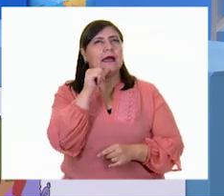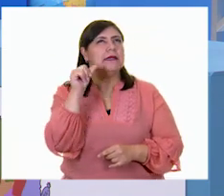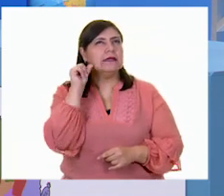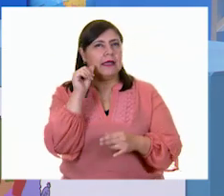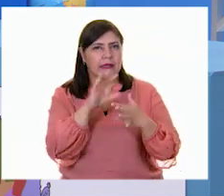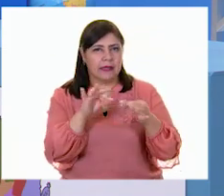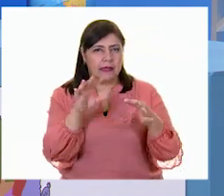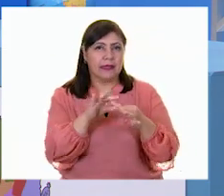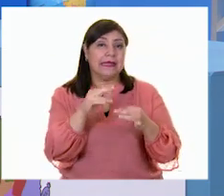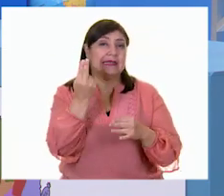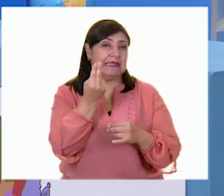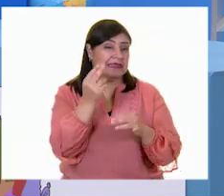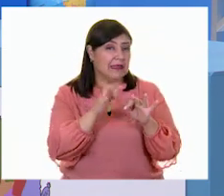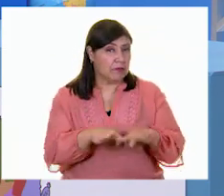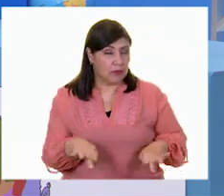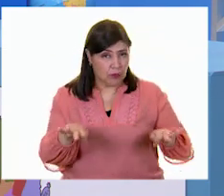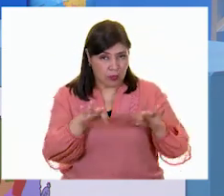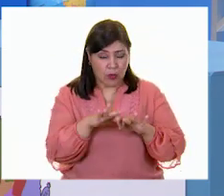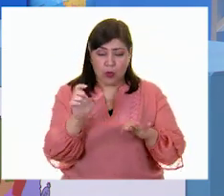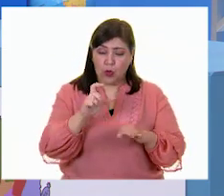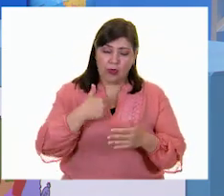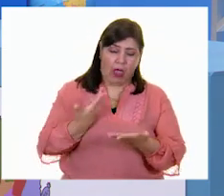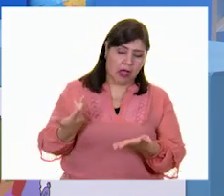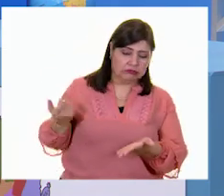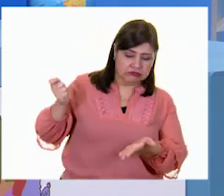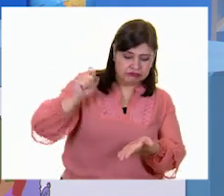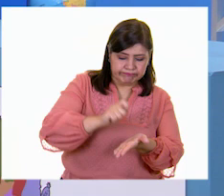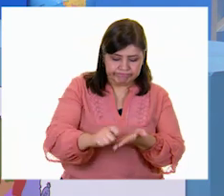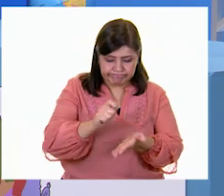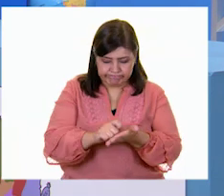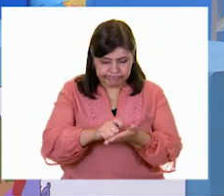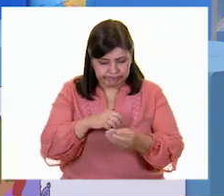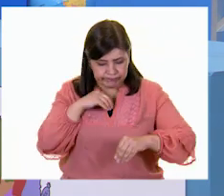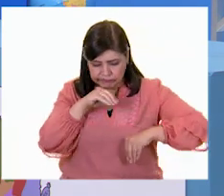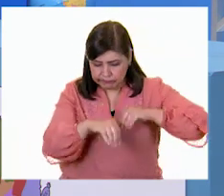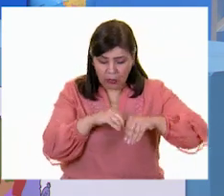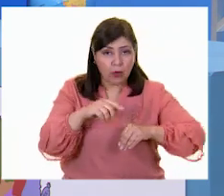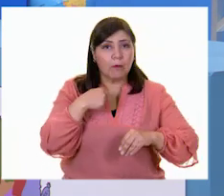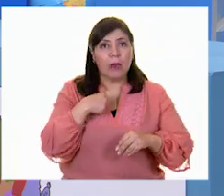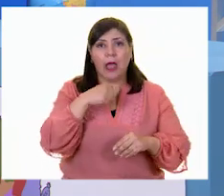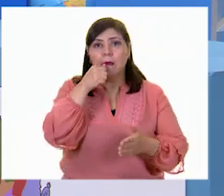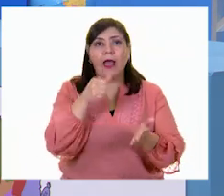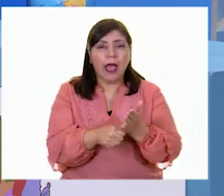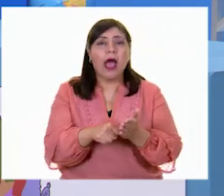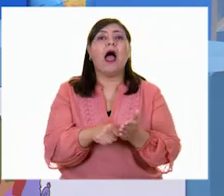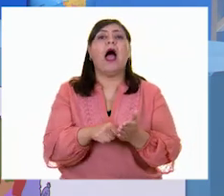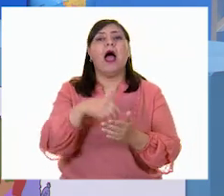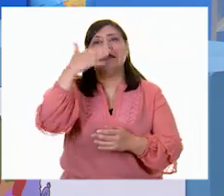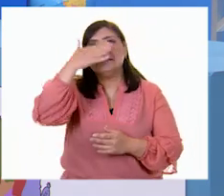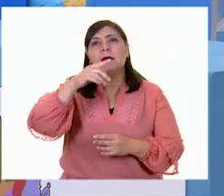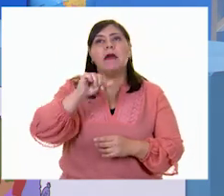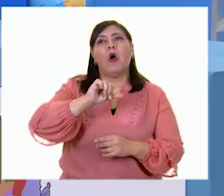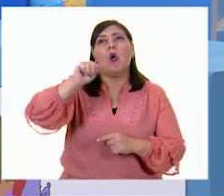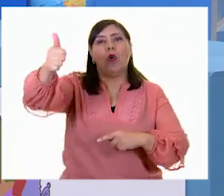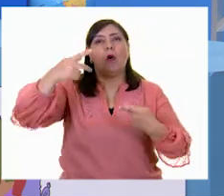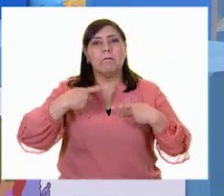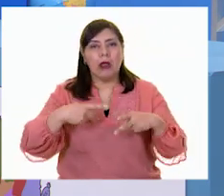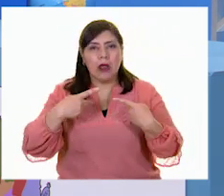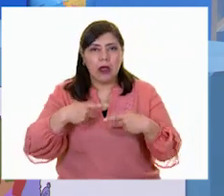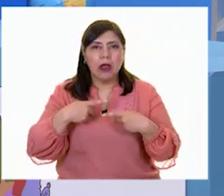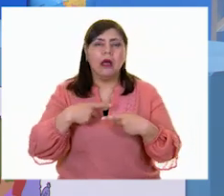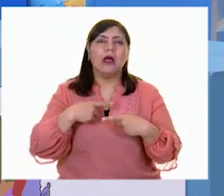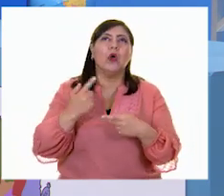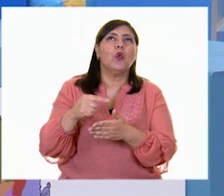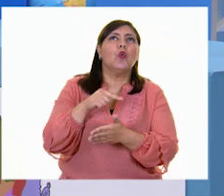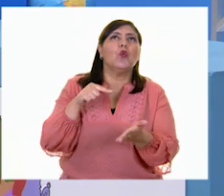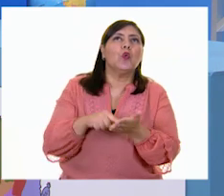se considera esencial al momento de redactar una carta, pues permite que el lector o destinatario se ubique espacial